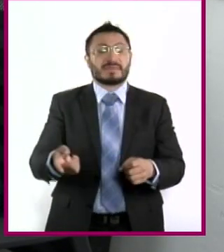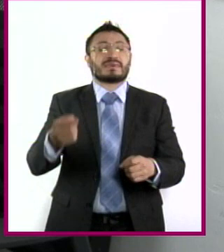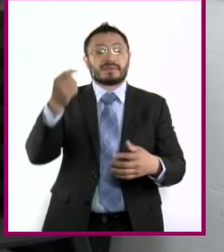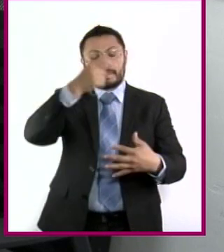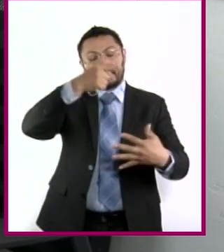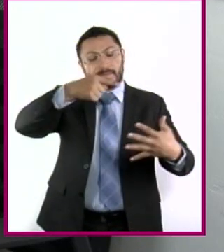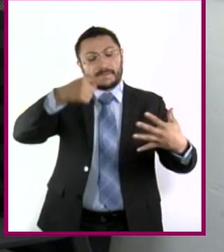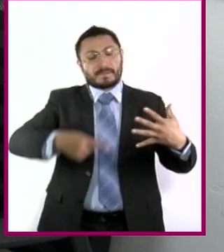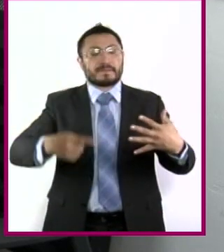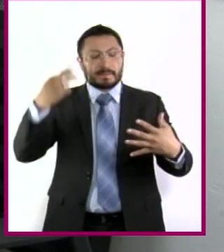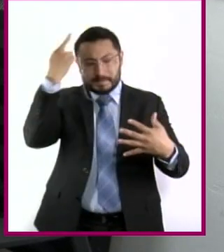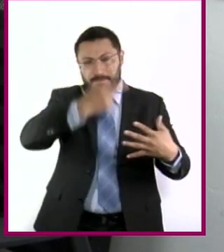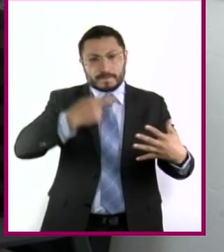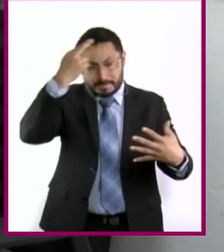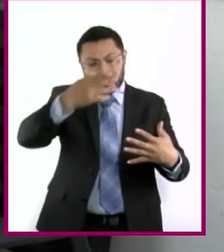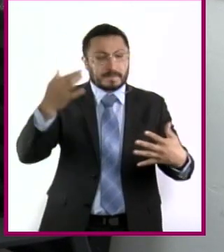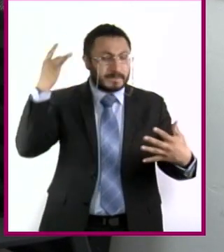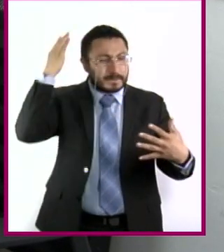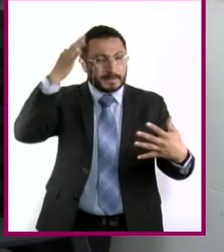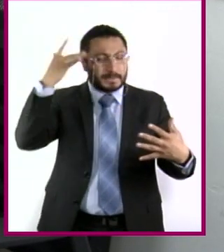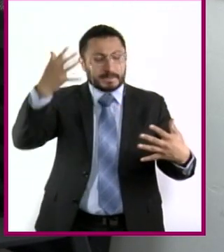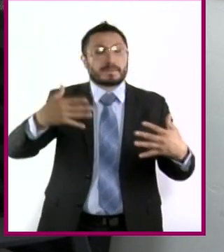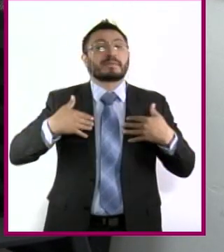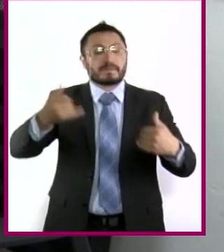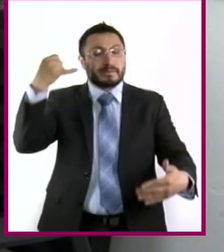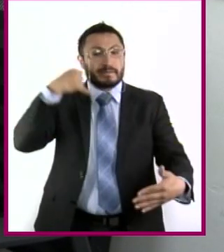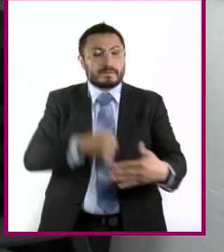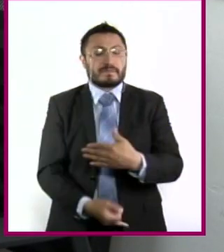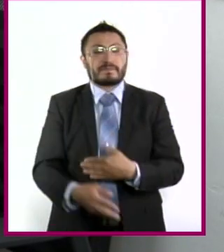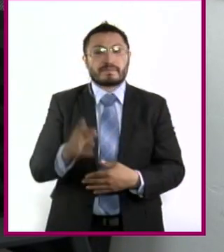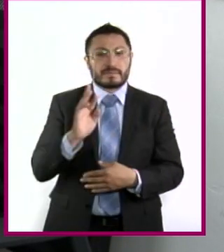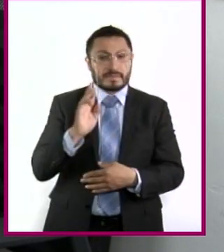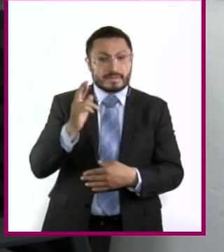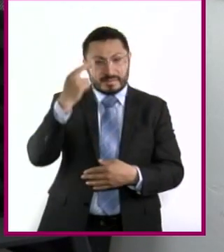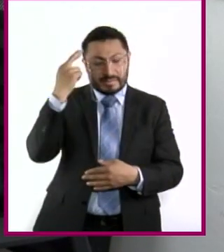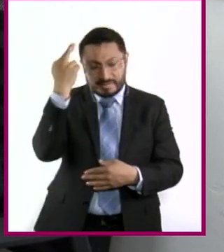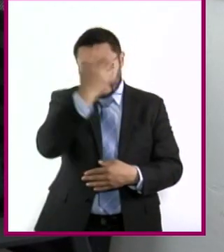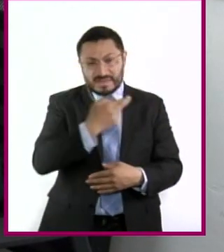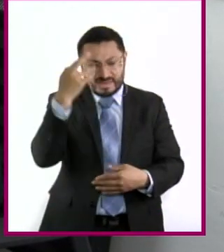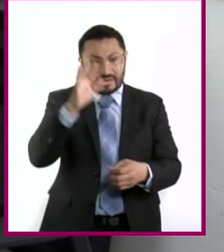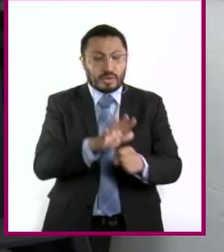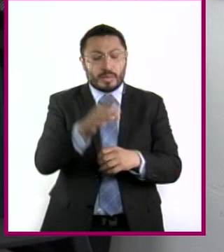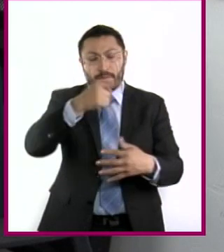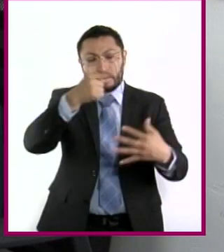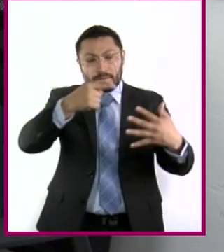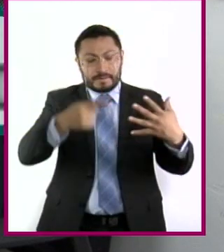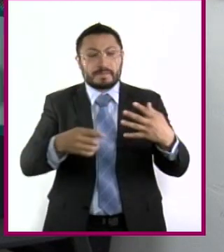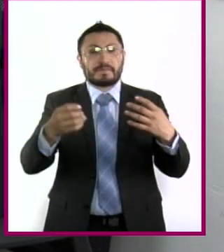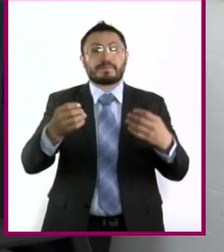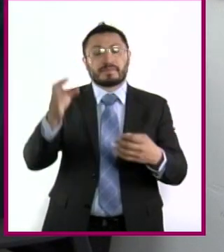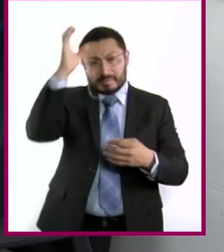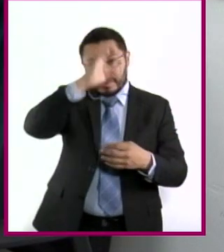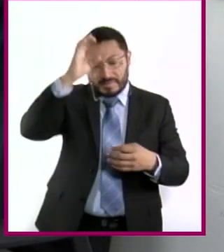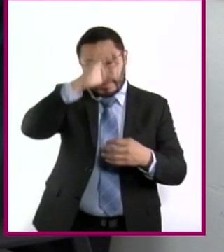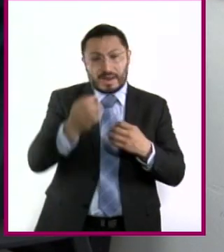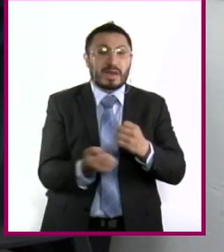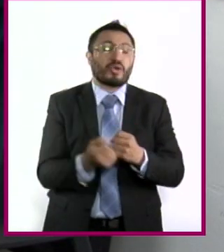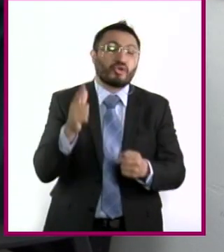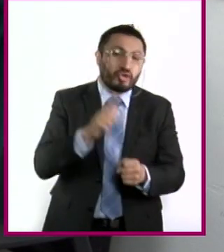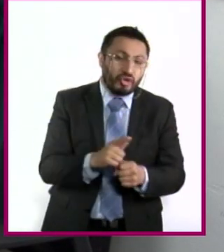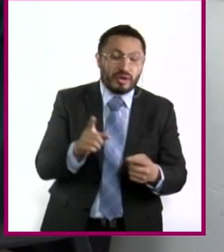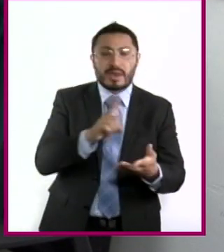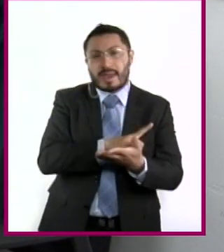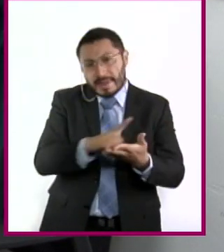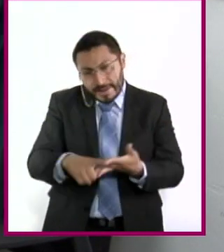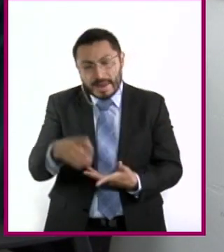y comprenderlo a fondo, tomando en cuenta las diferentes disciplinas que tenemos a mano, como la sociología, el derecho y la